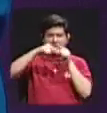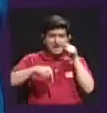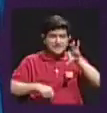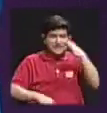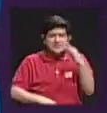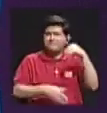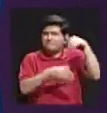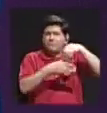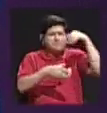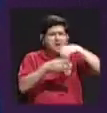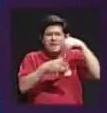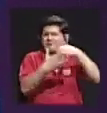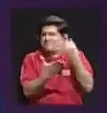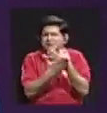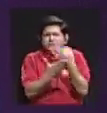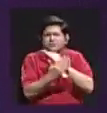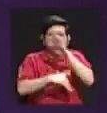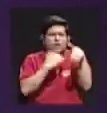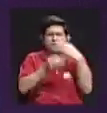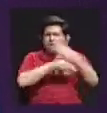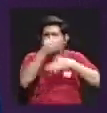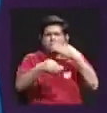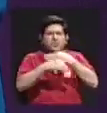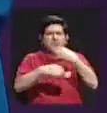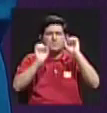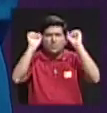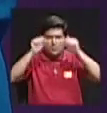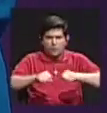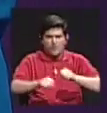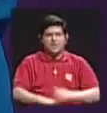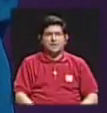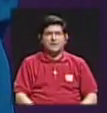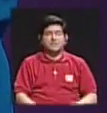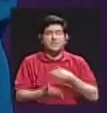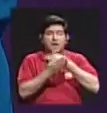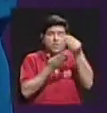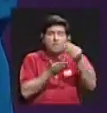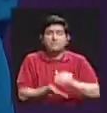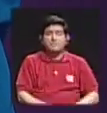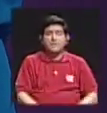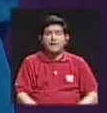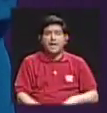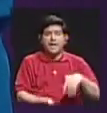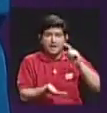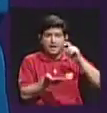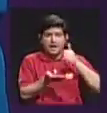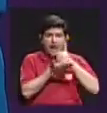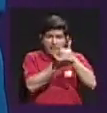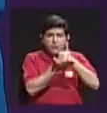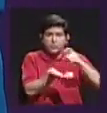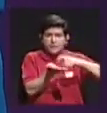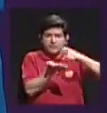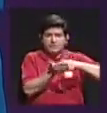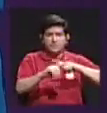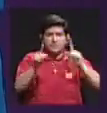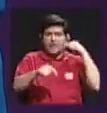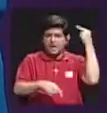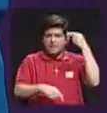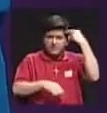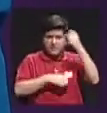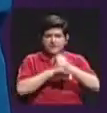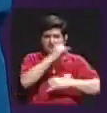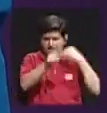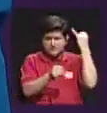eso inversiones financieras de todo tipo. Puede comprar bonos de deuda a otros gobiernos internacionales,